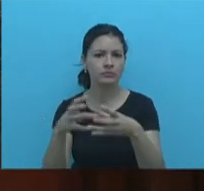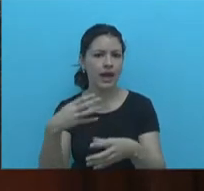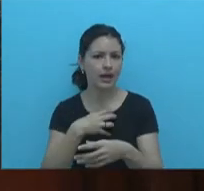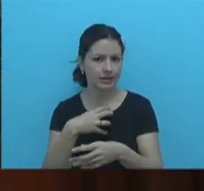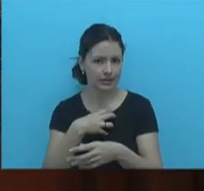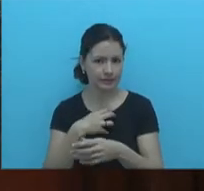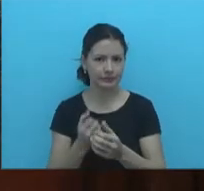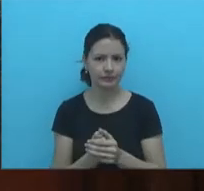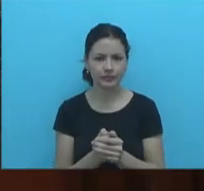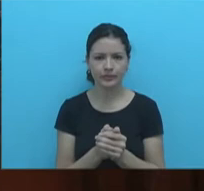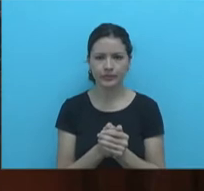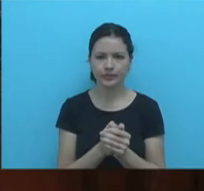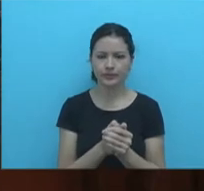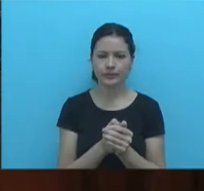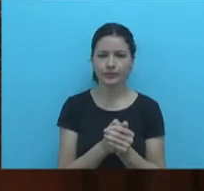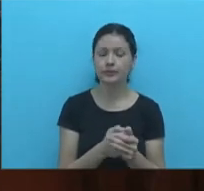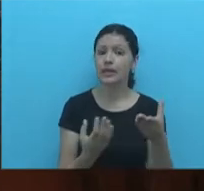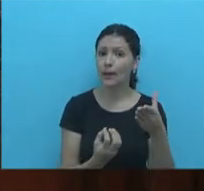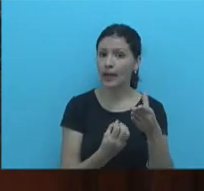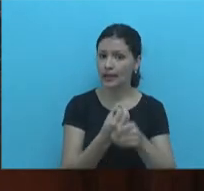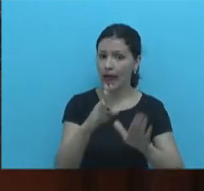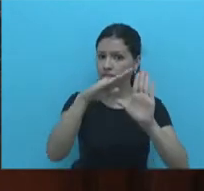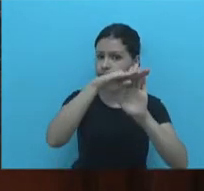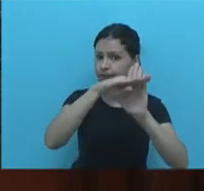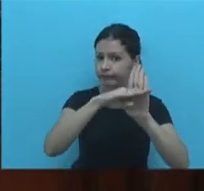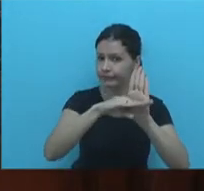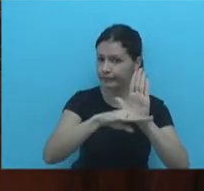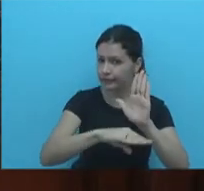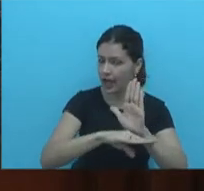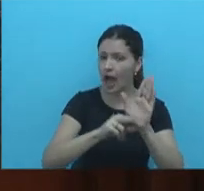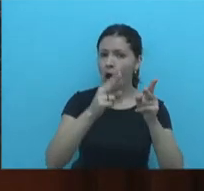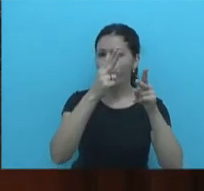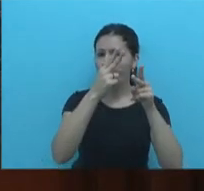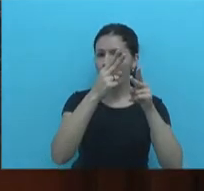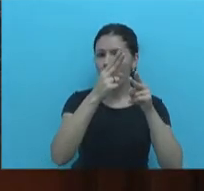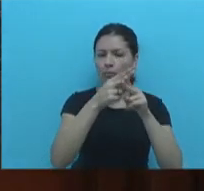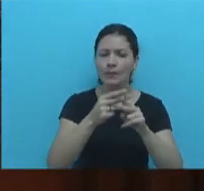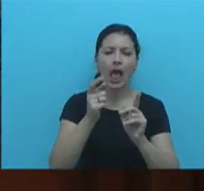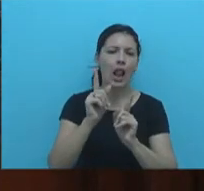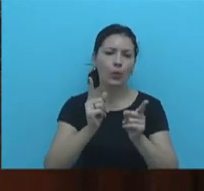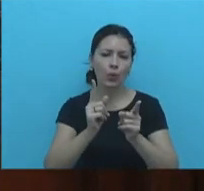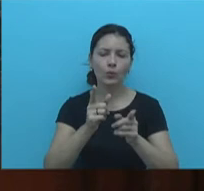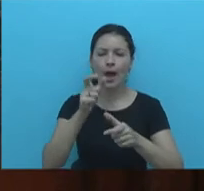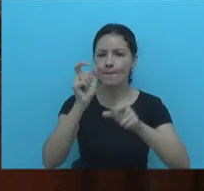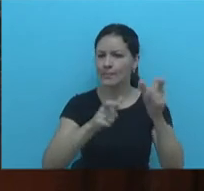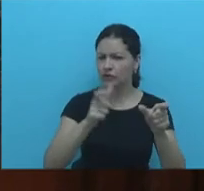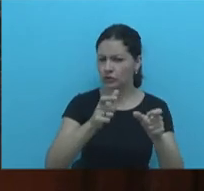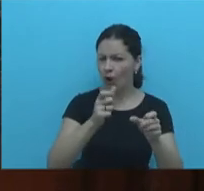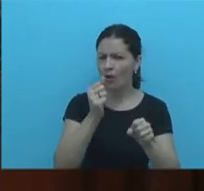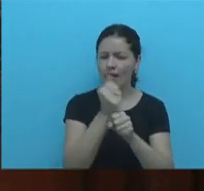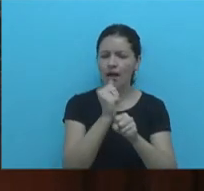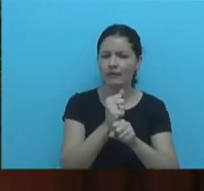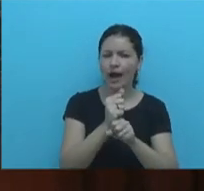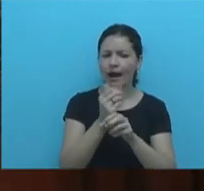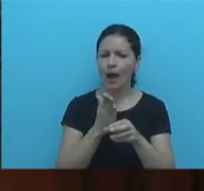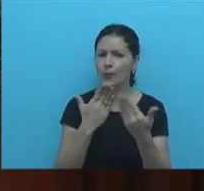Artículo noveno. Créase una base de datos de trabajadores dispuestos a dar charlas sobre sus empleos, las cuales se